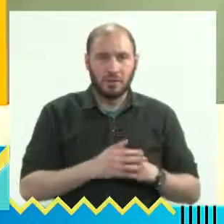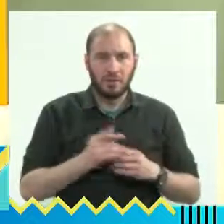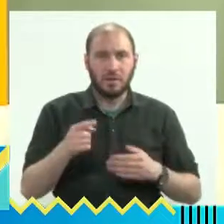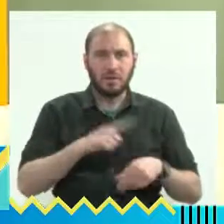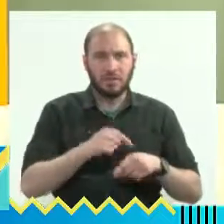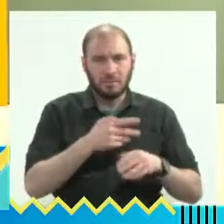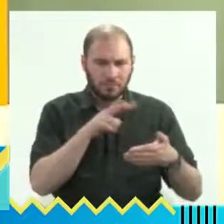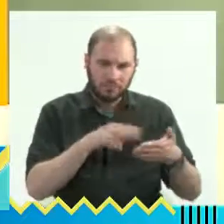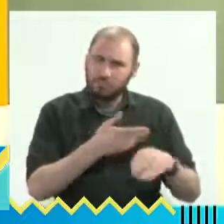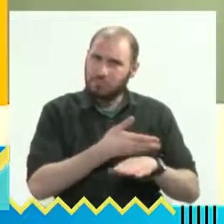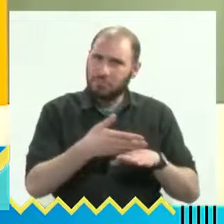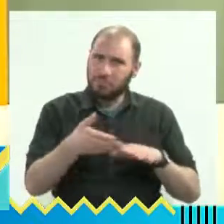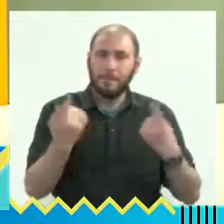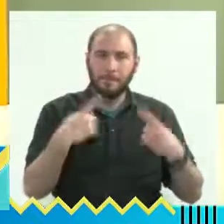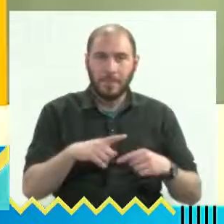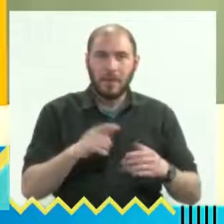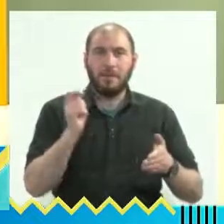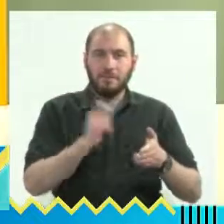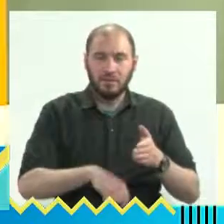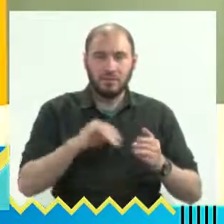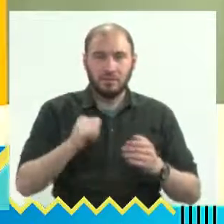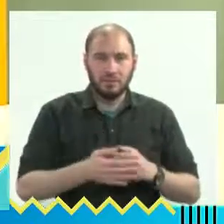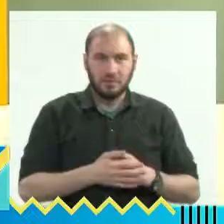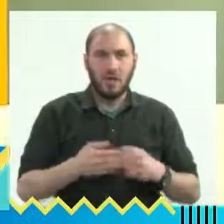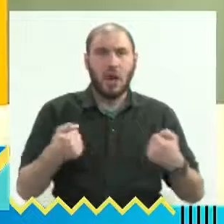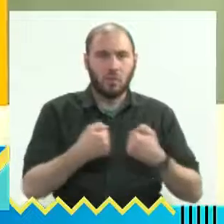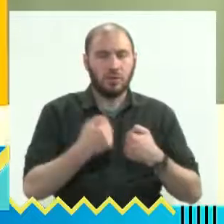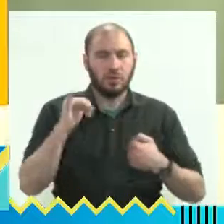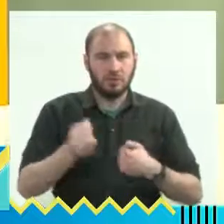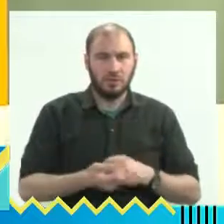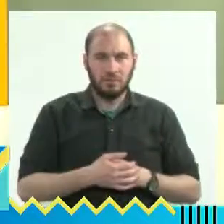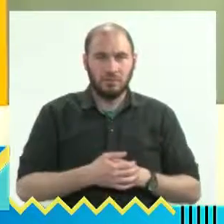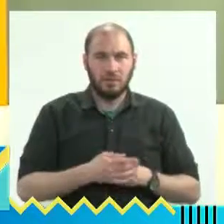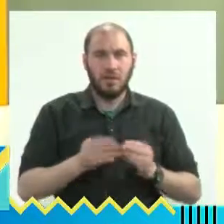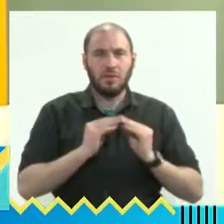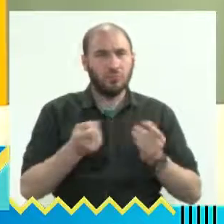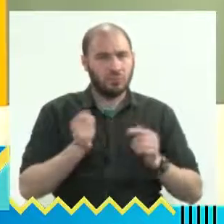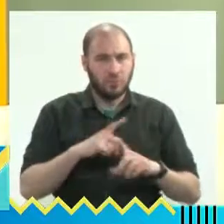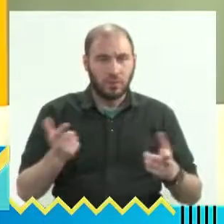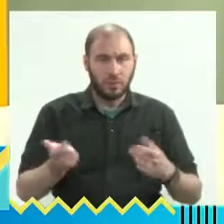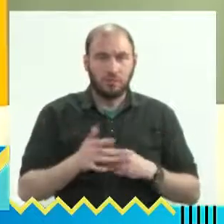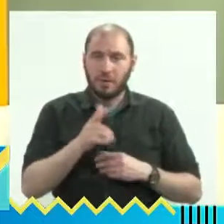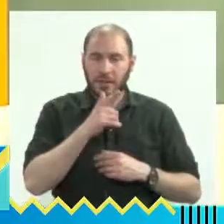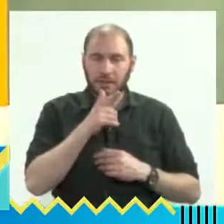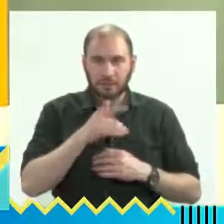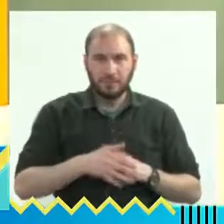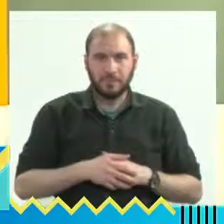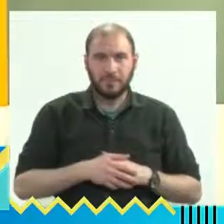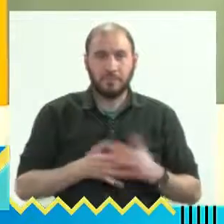tiempo para leerlo, y se firmó acordadamente. No hubieron discusiones. Me parece